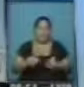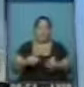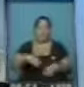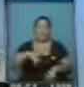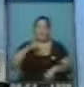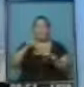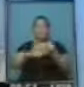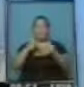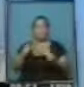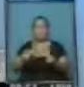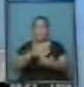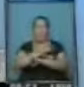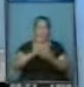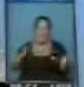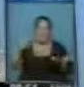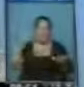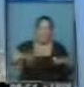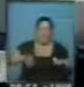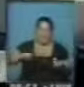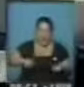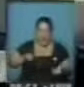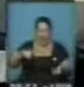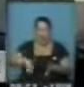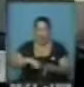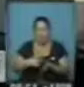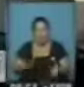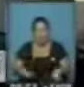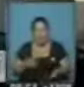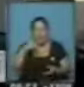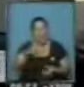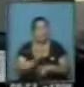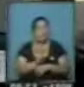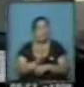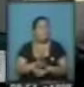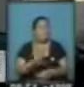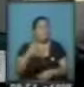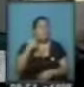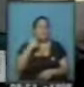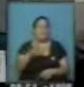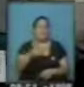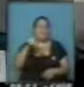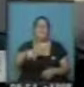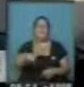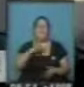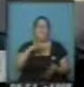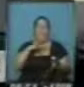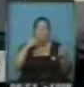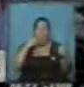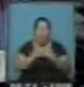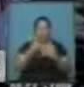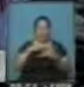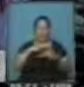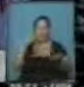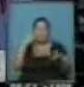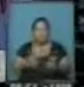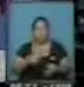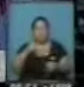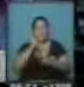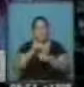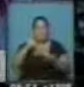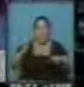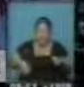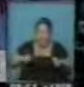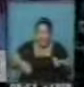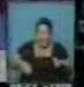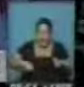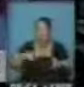concretas para terminar con la esclavitud, digamos, en la ciudad de Buenos Aires. Esto implica que marca que no está auditada y que no certifique que está libre de trabajo esclavo